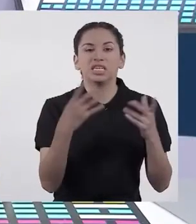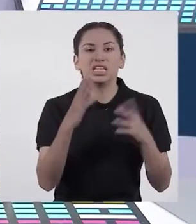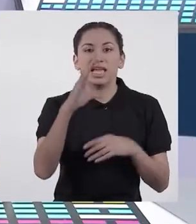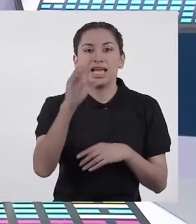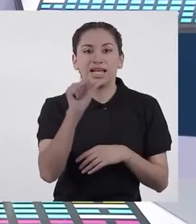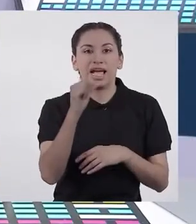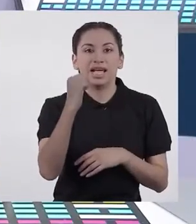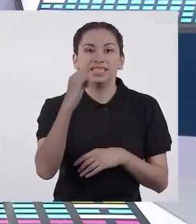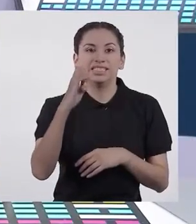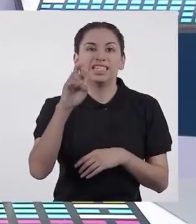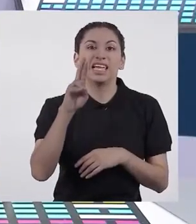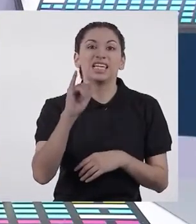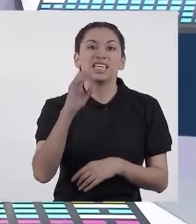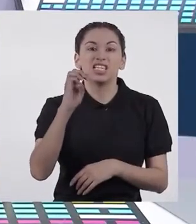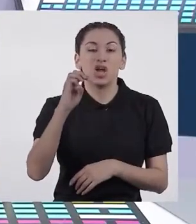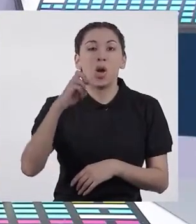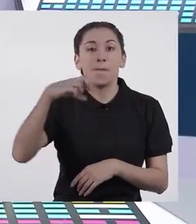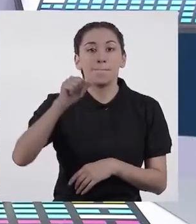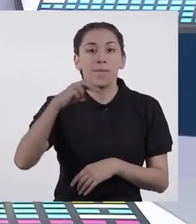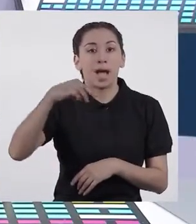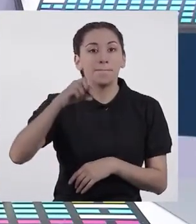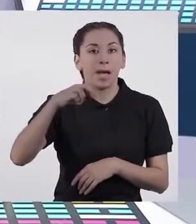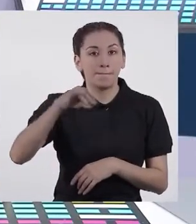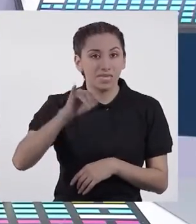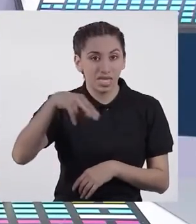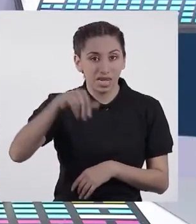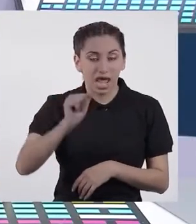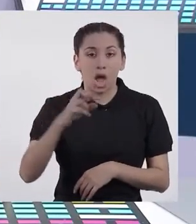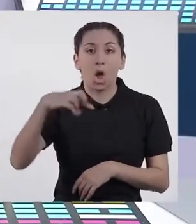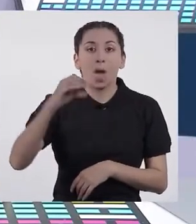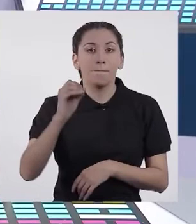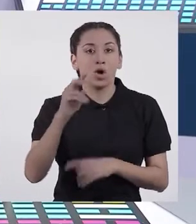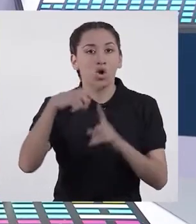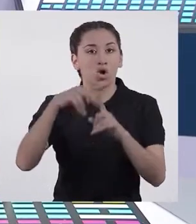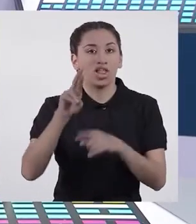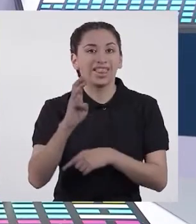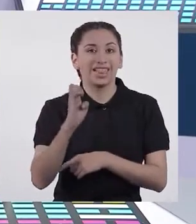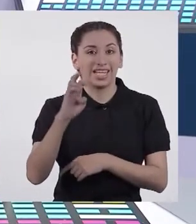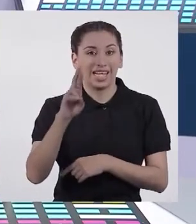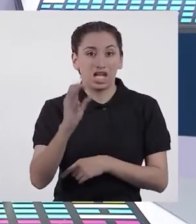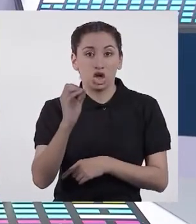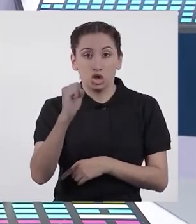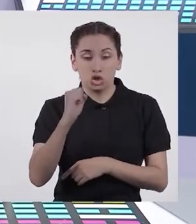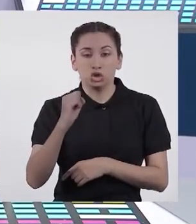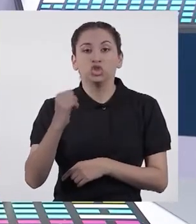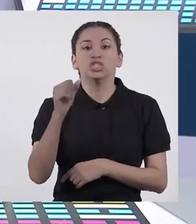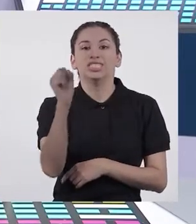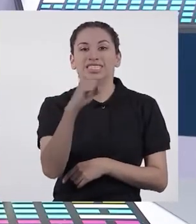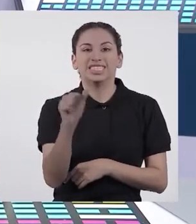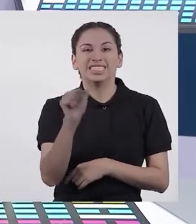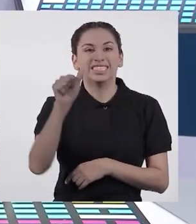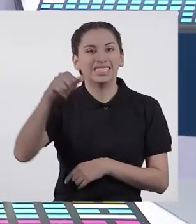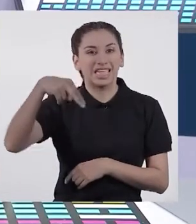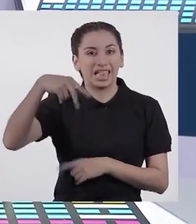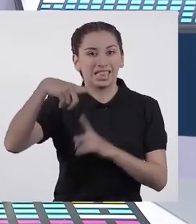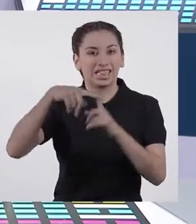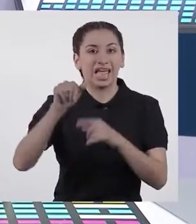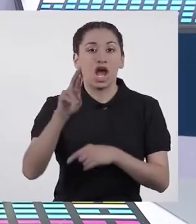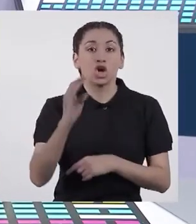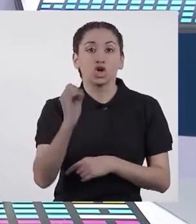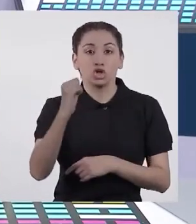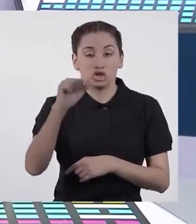los caseríos Pampa de Minas, Los Potreros, Santa Rosa,